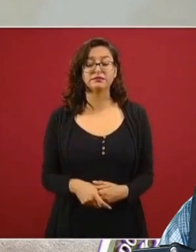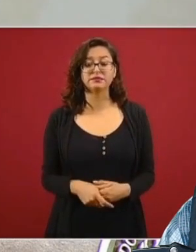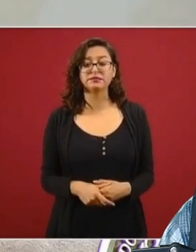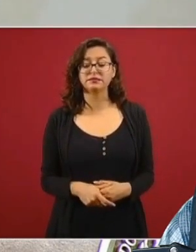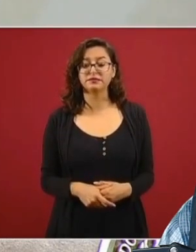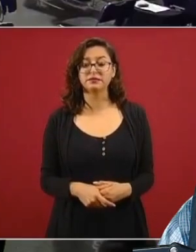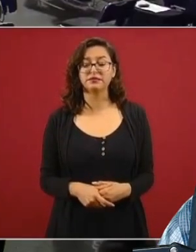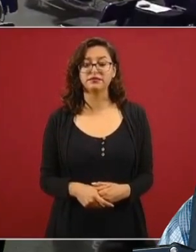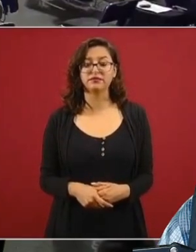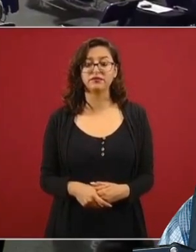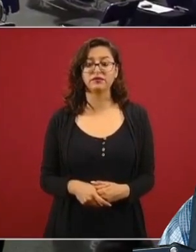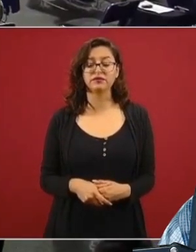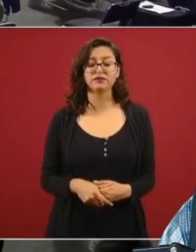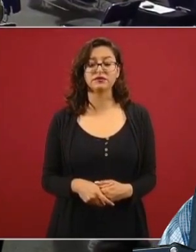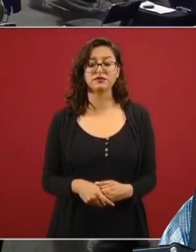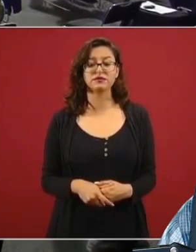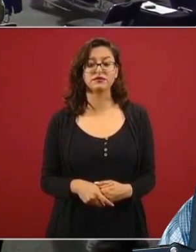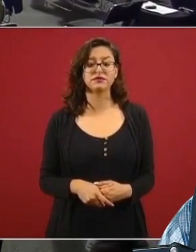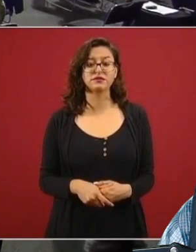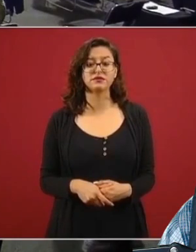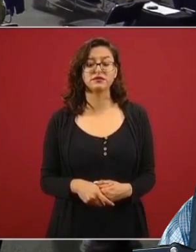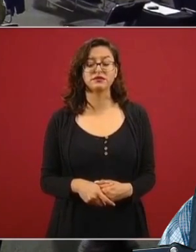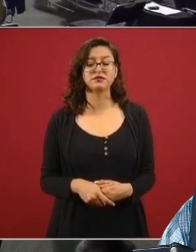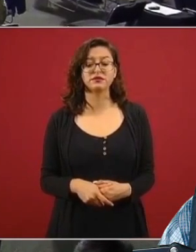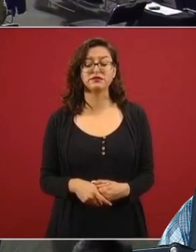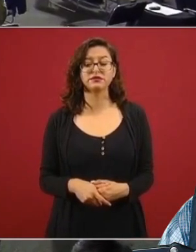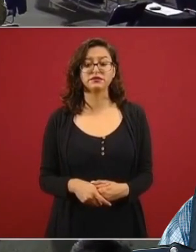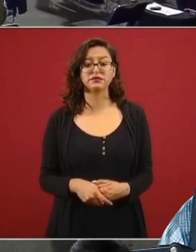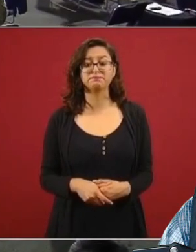entonces ¿qué se tiene que hacer?